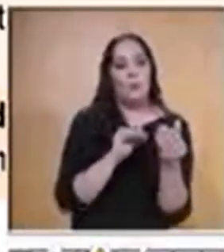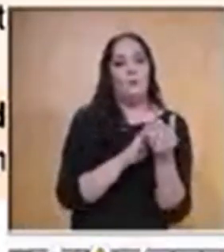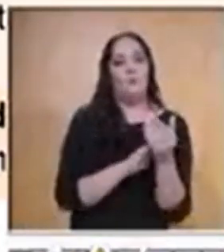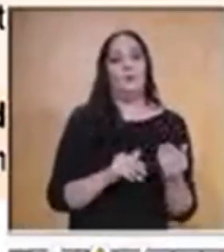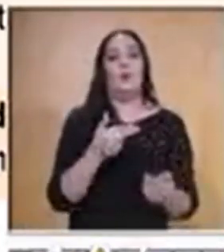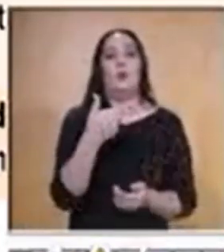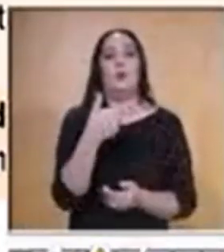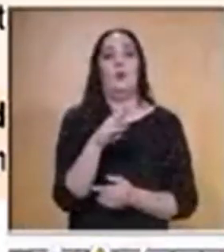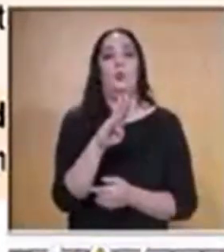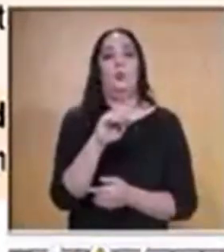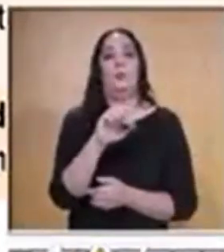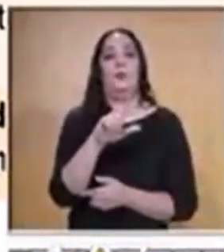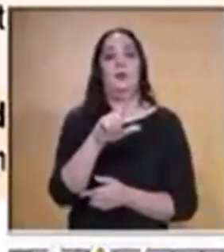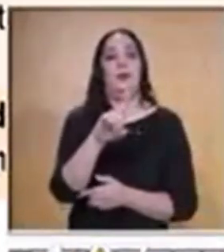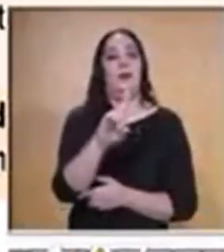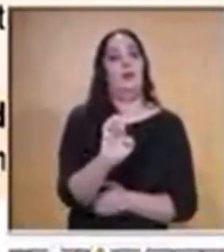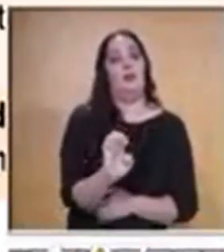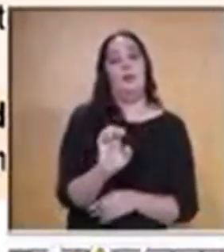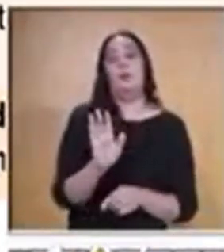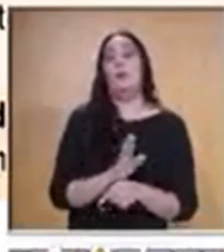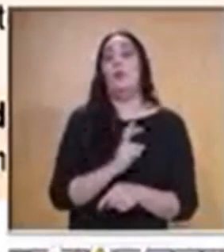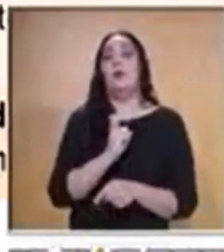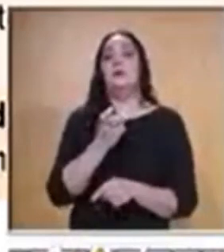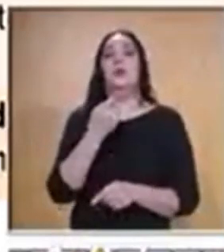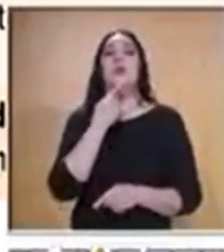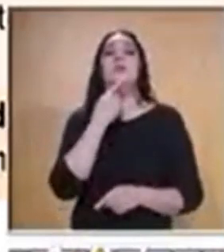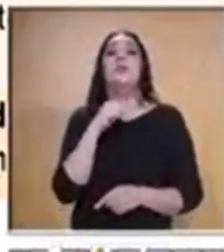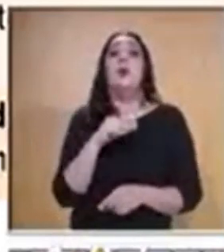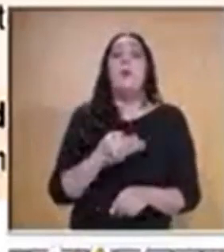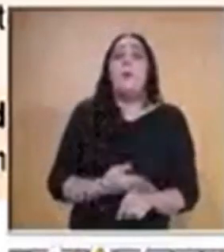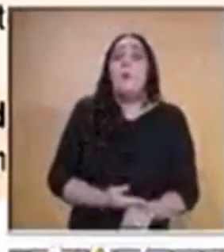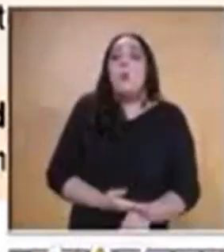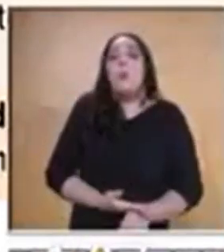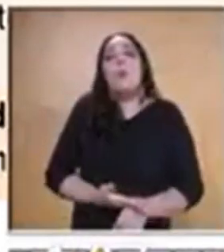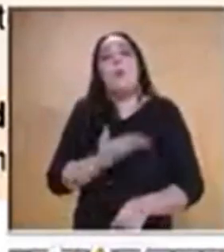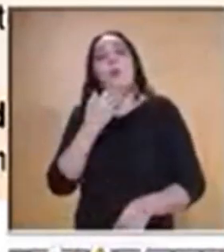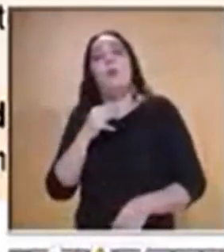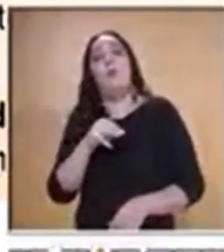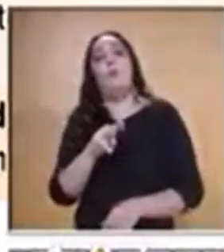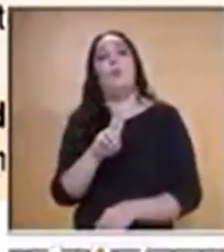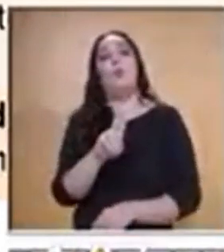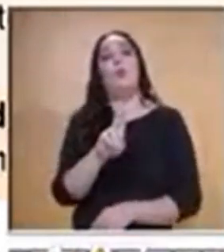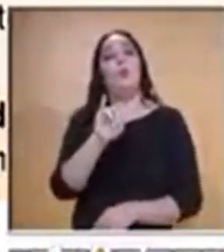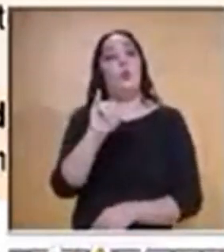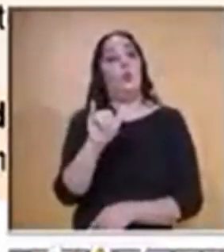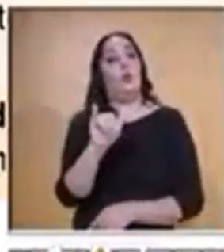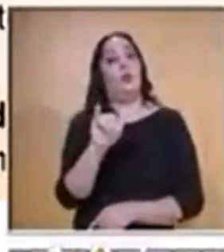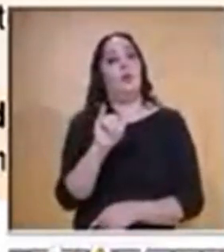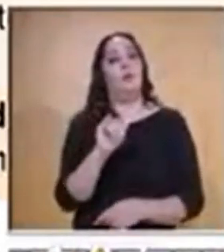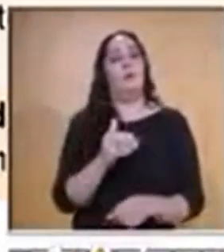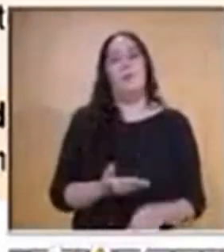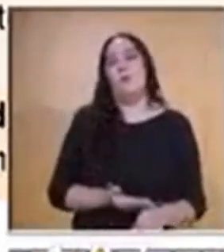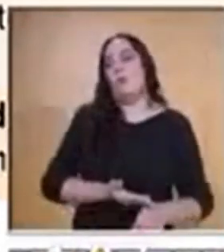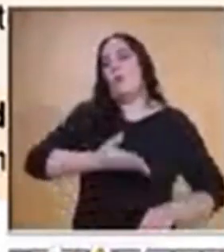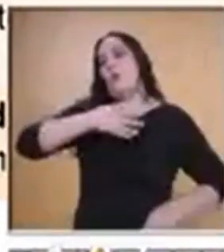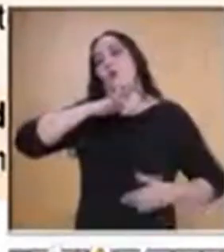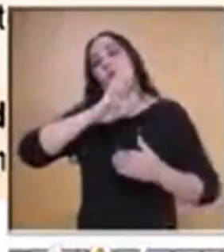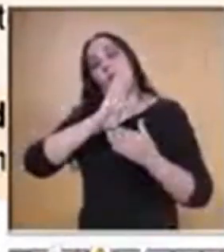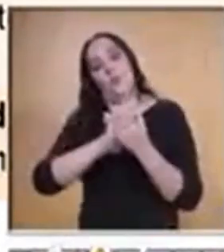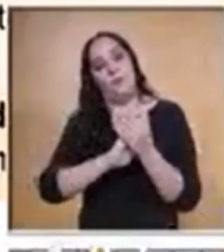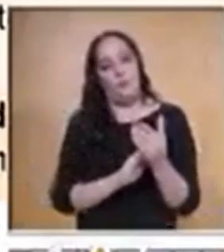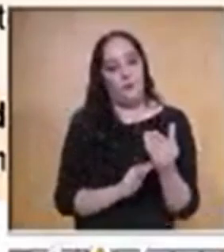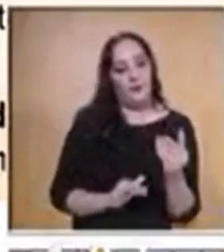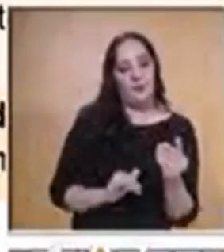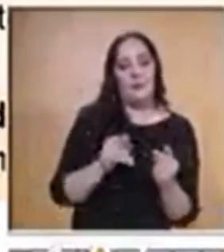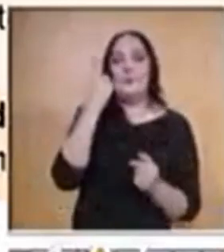ver qué tan humilde es el personaje. Por lo tanto, su vestimenta, entonces el adverbio se utiliza